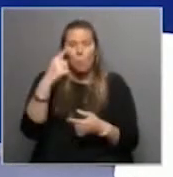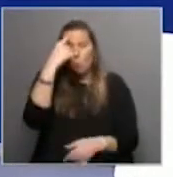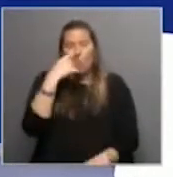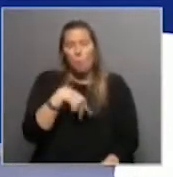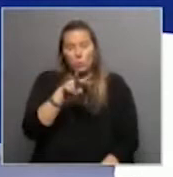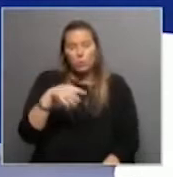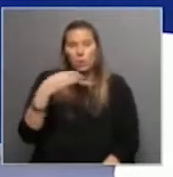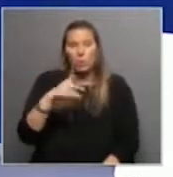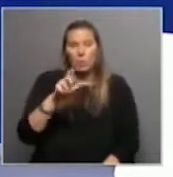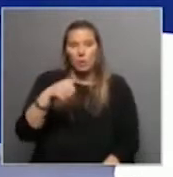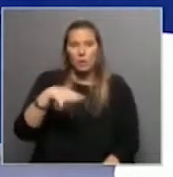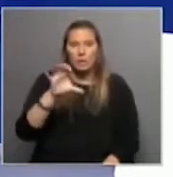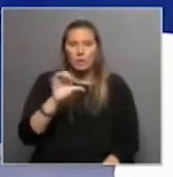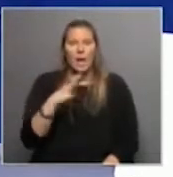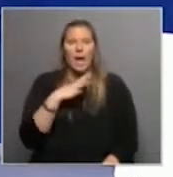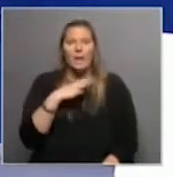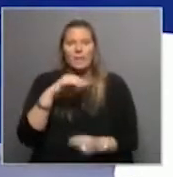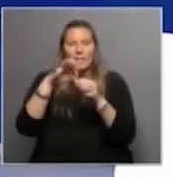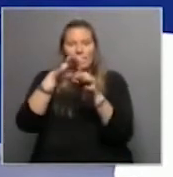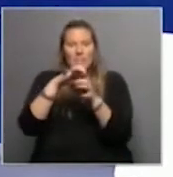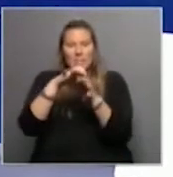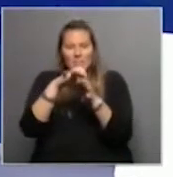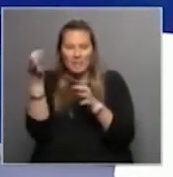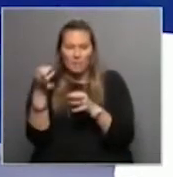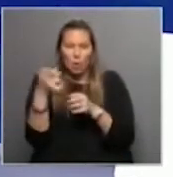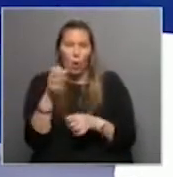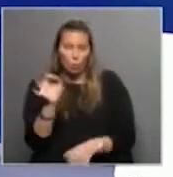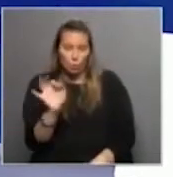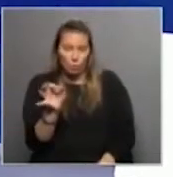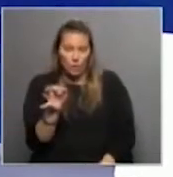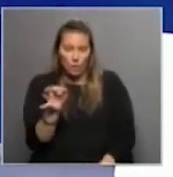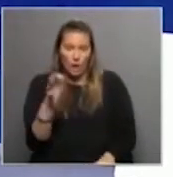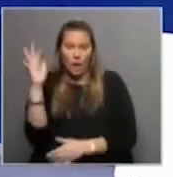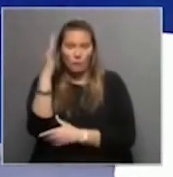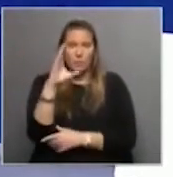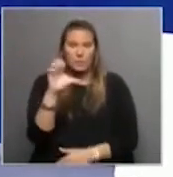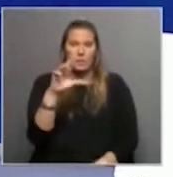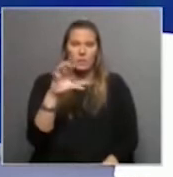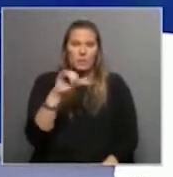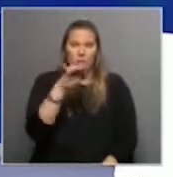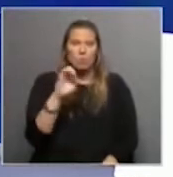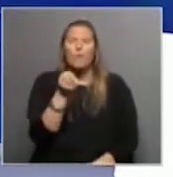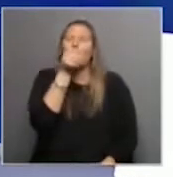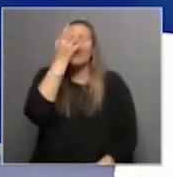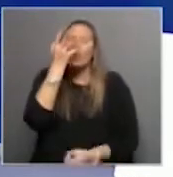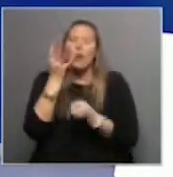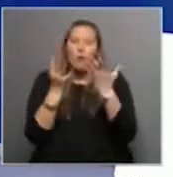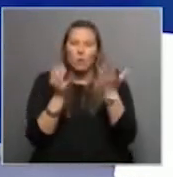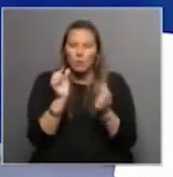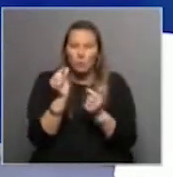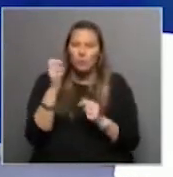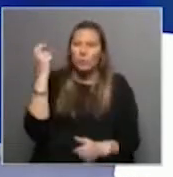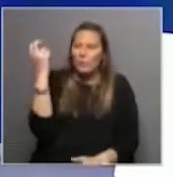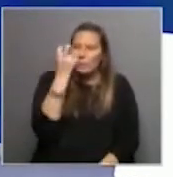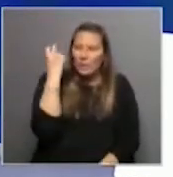hay plantado cerezos en el mes de octubre los erizos están en flor y si hay un poquito de